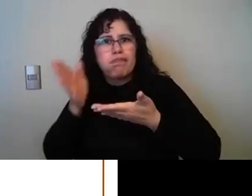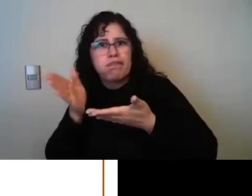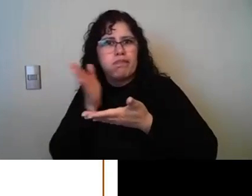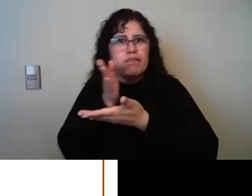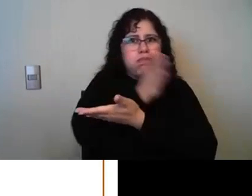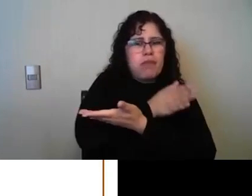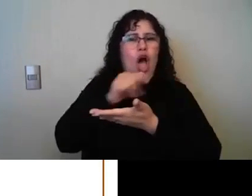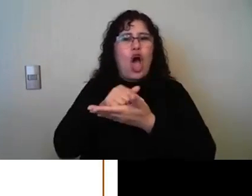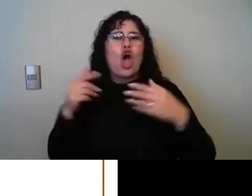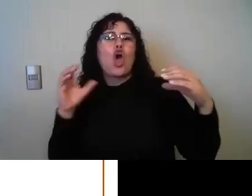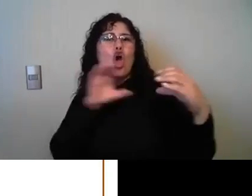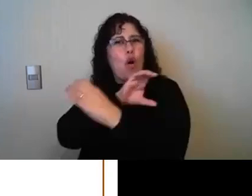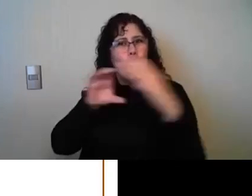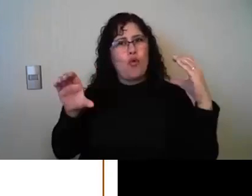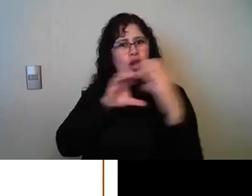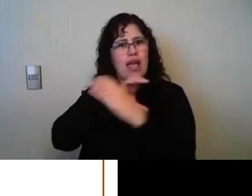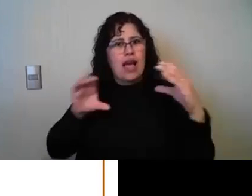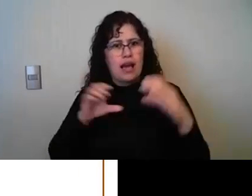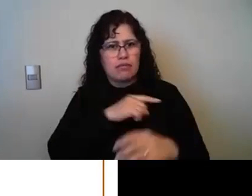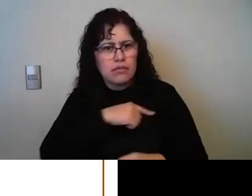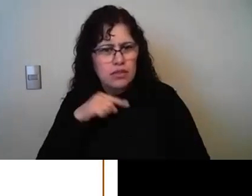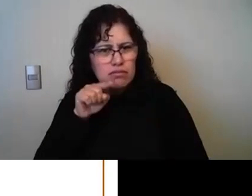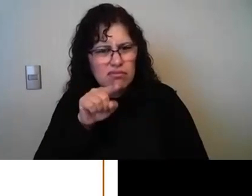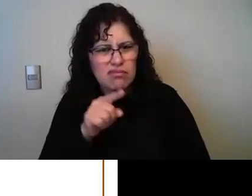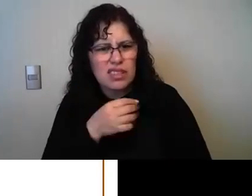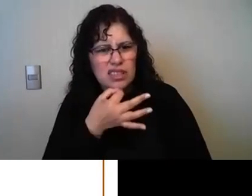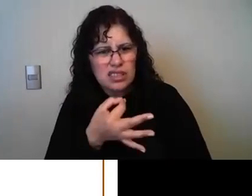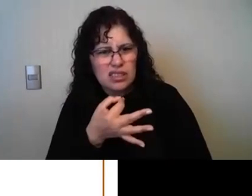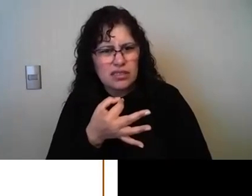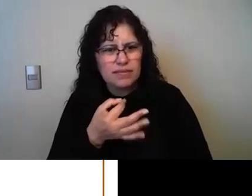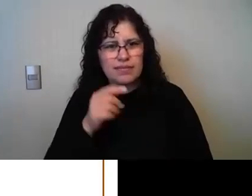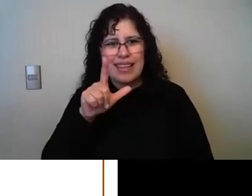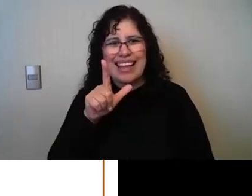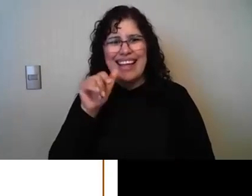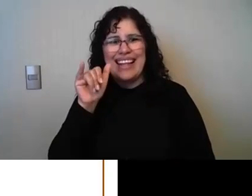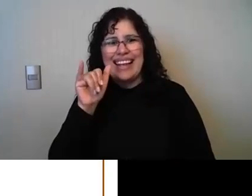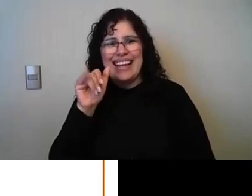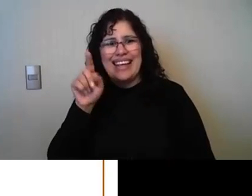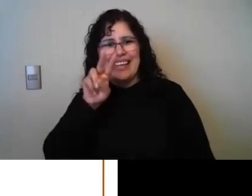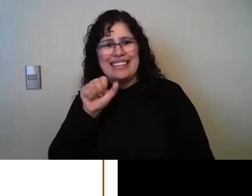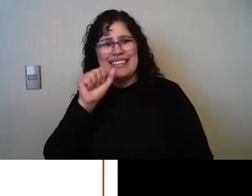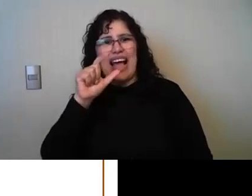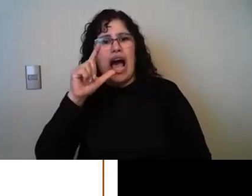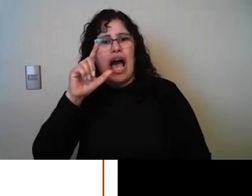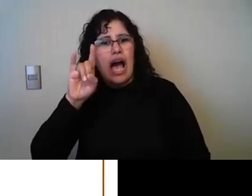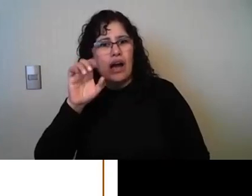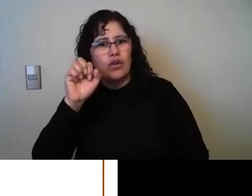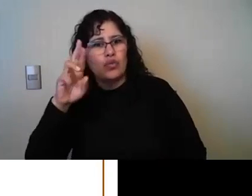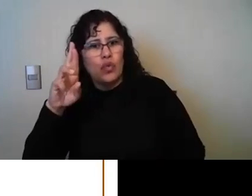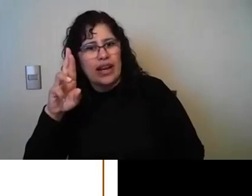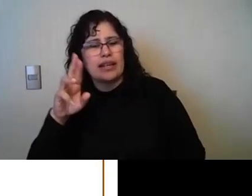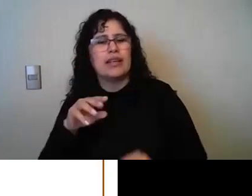tracto fascículo de Lissauer en la literatura antigua, denominado ahora fascículo dorsolateral. Se encuentra en el nombre de